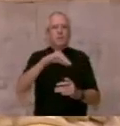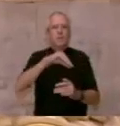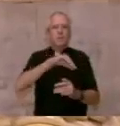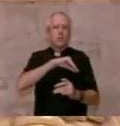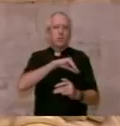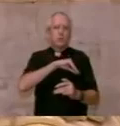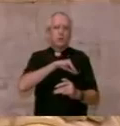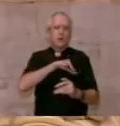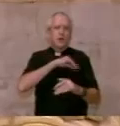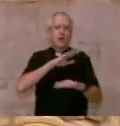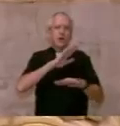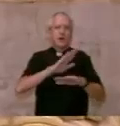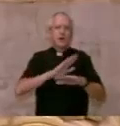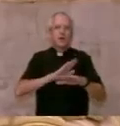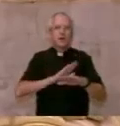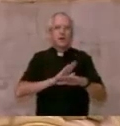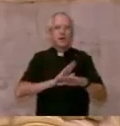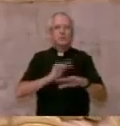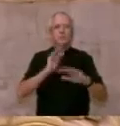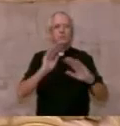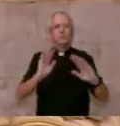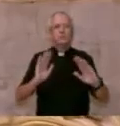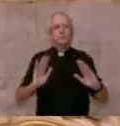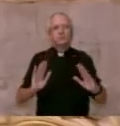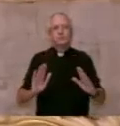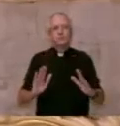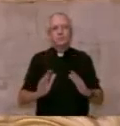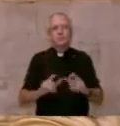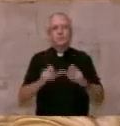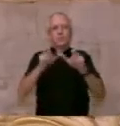la fervorosa devoción a la Virgen de la Cinta.